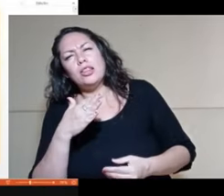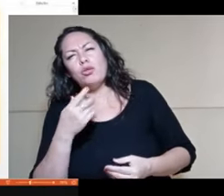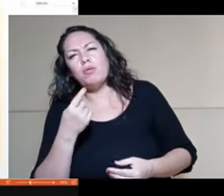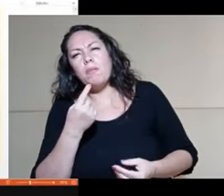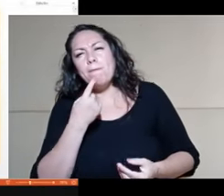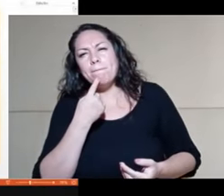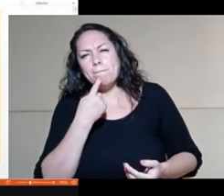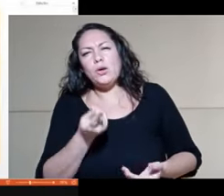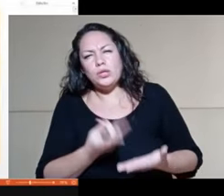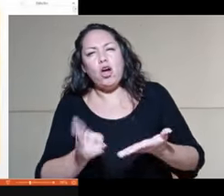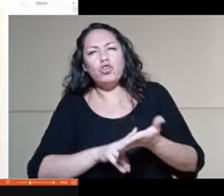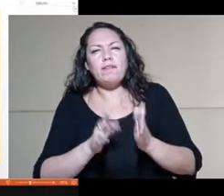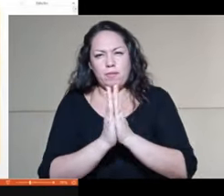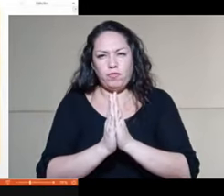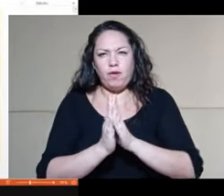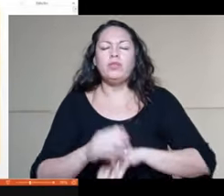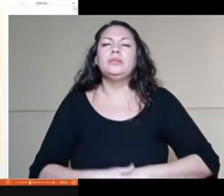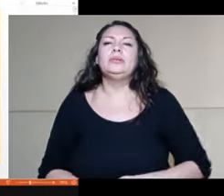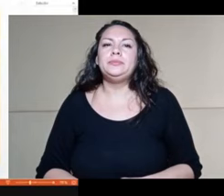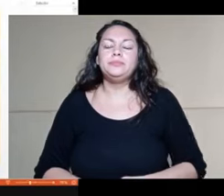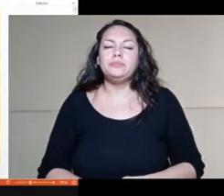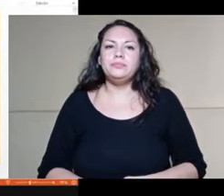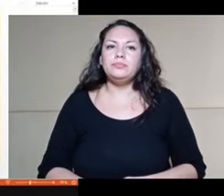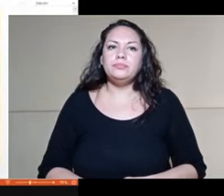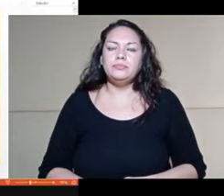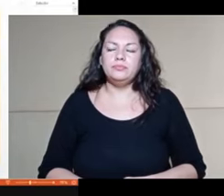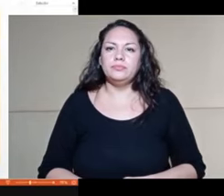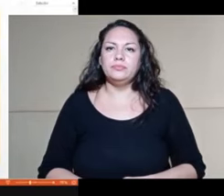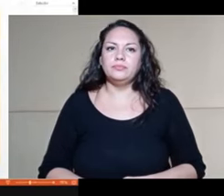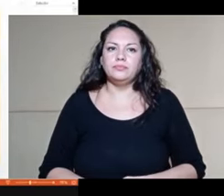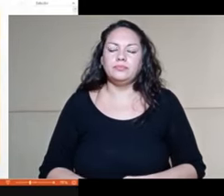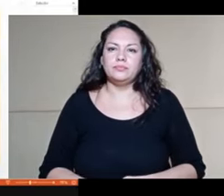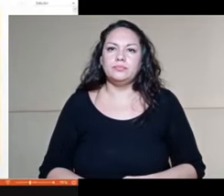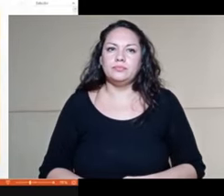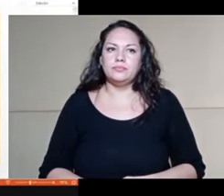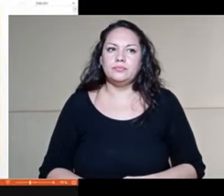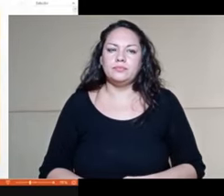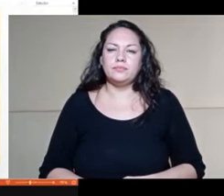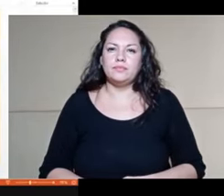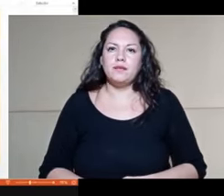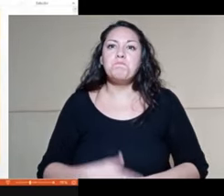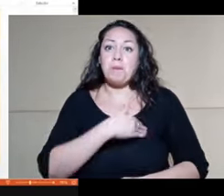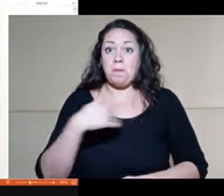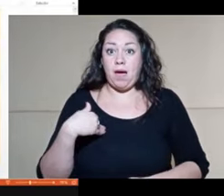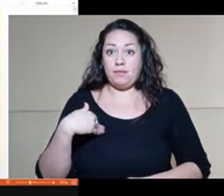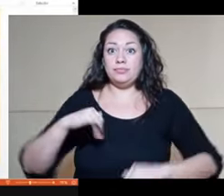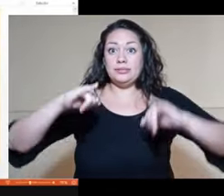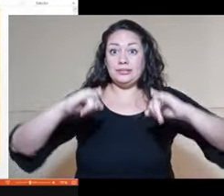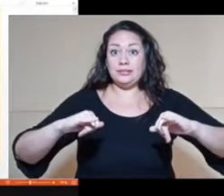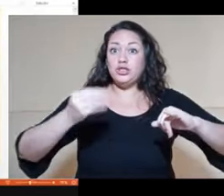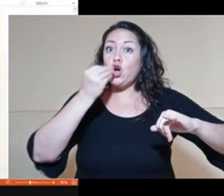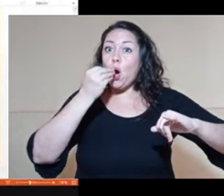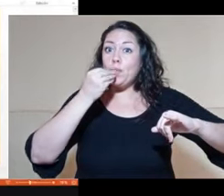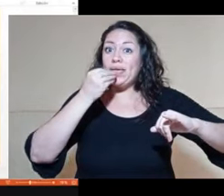¿Cómo? No entendí la pregunta. O sea, como que si a ver, no sé si los